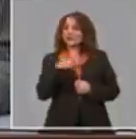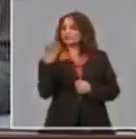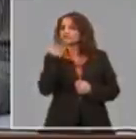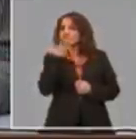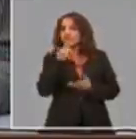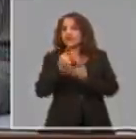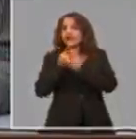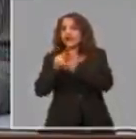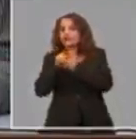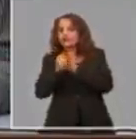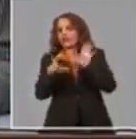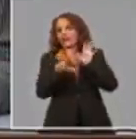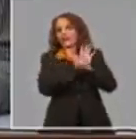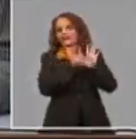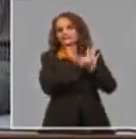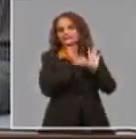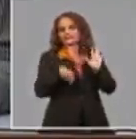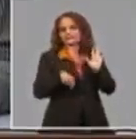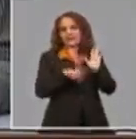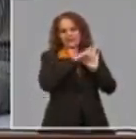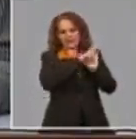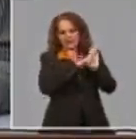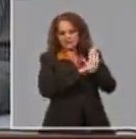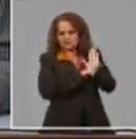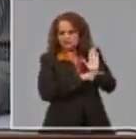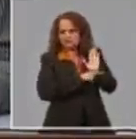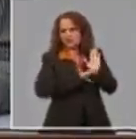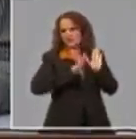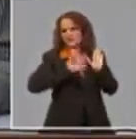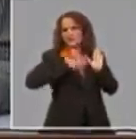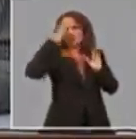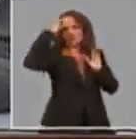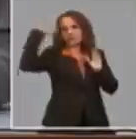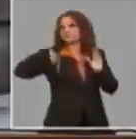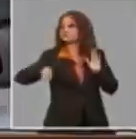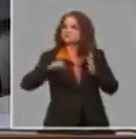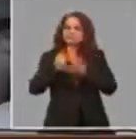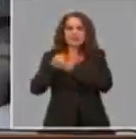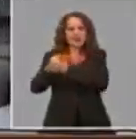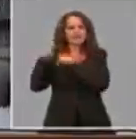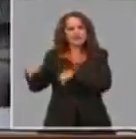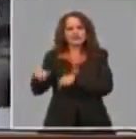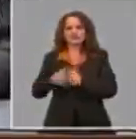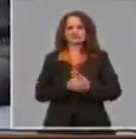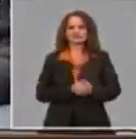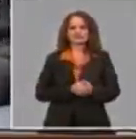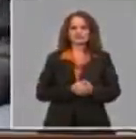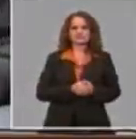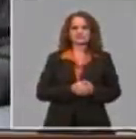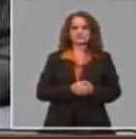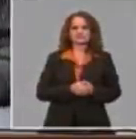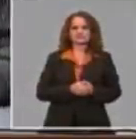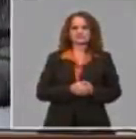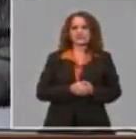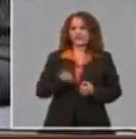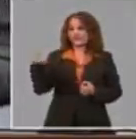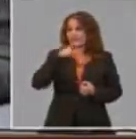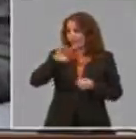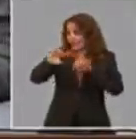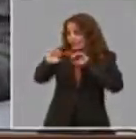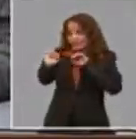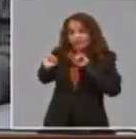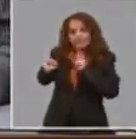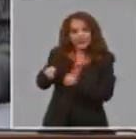nuestro juego de nuestra y lo haremos sin exageraciones y sin de proporciones